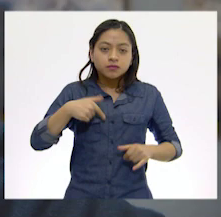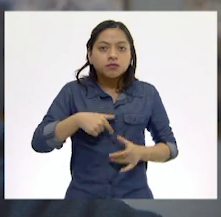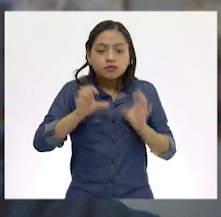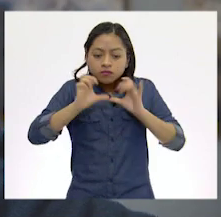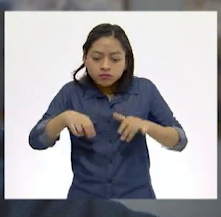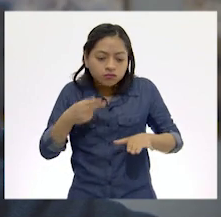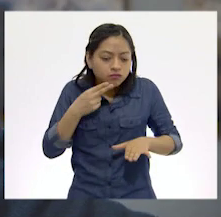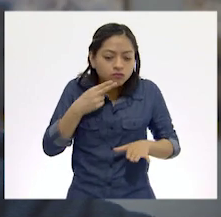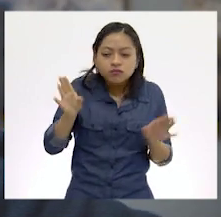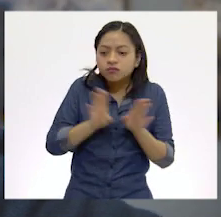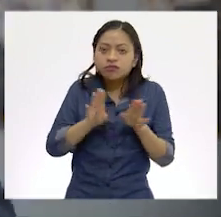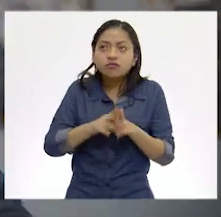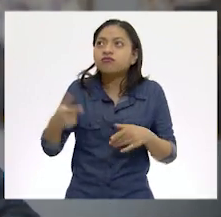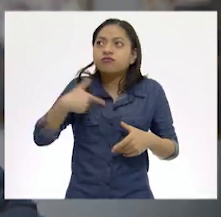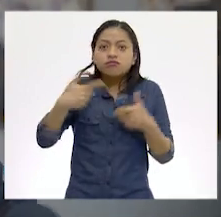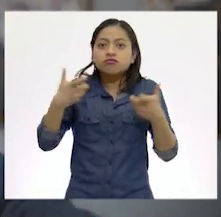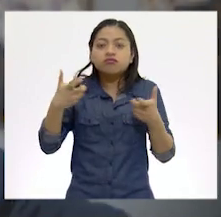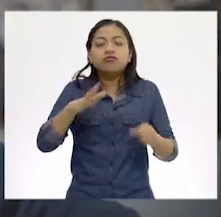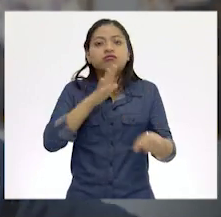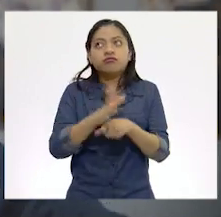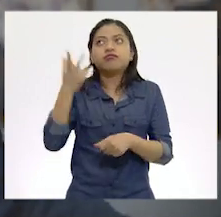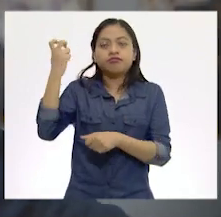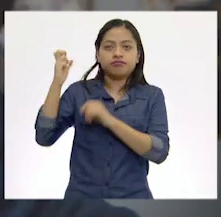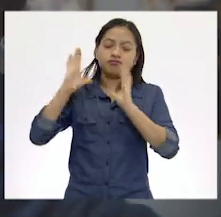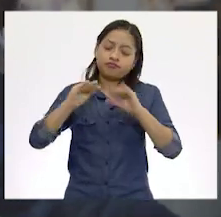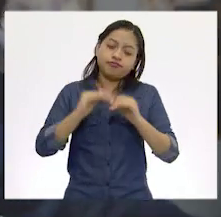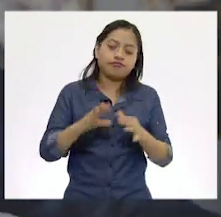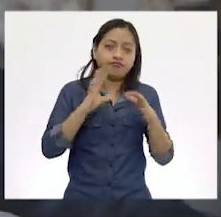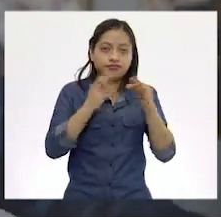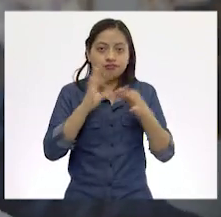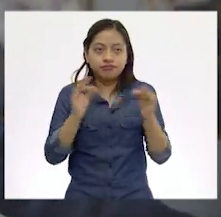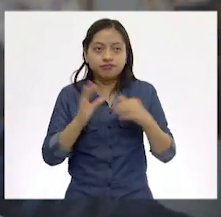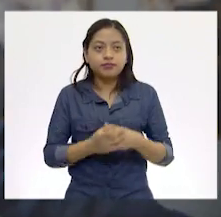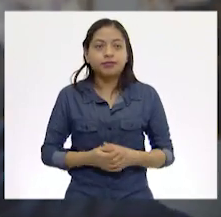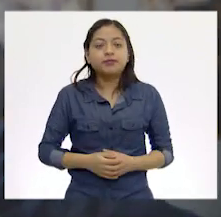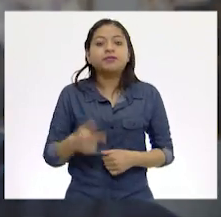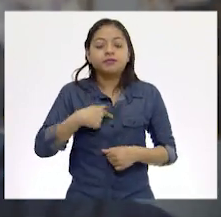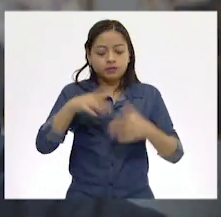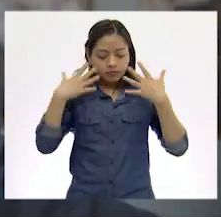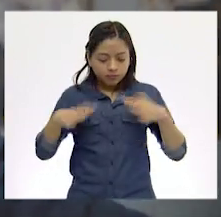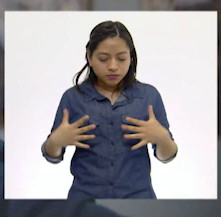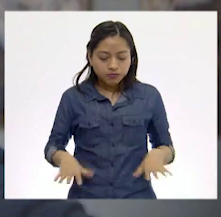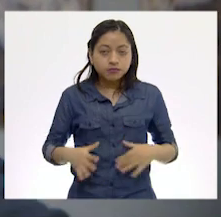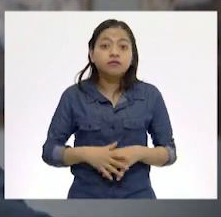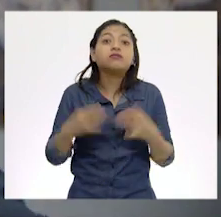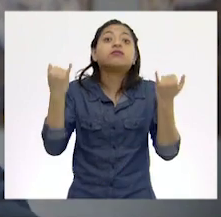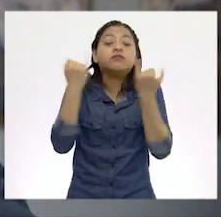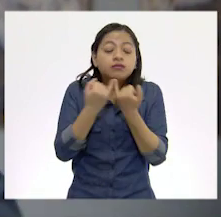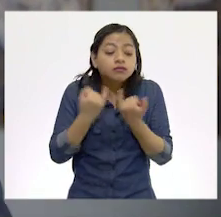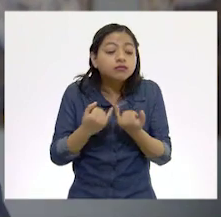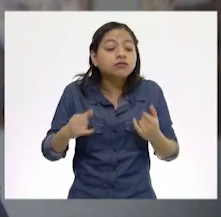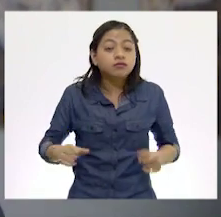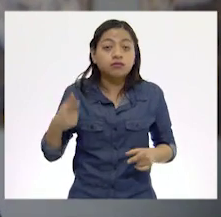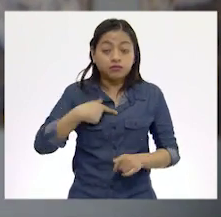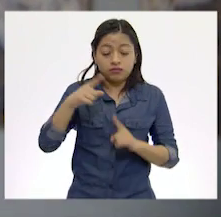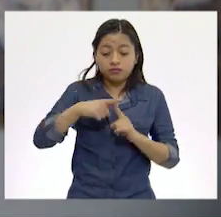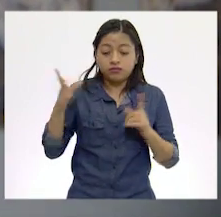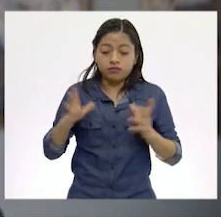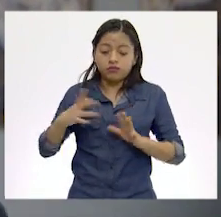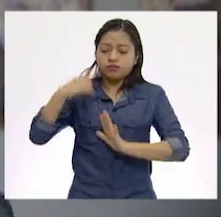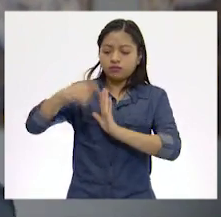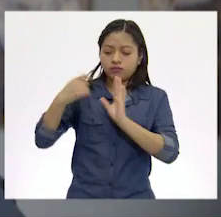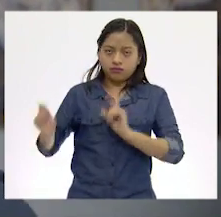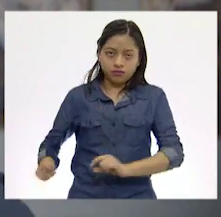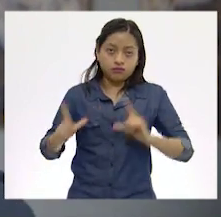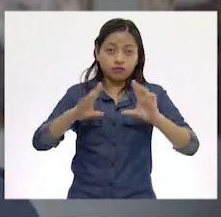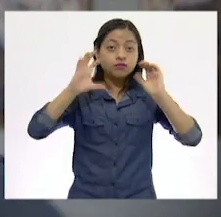cosas que tengo que hacer. Como decirme, ponemos imágenes, ponemos